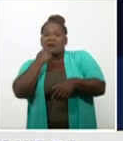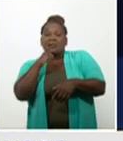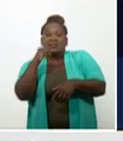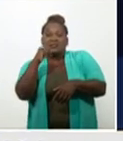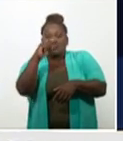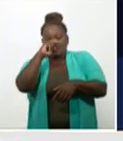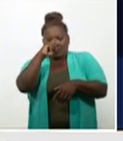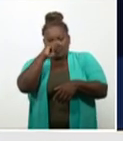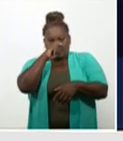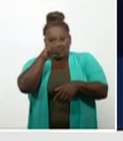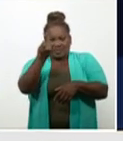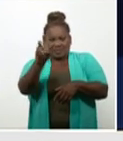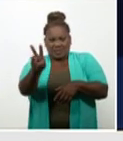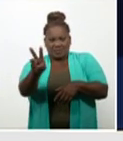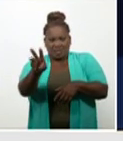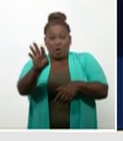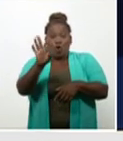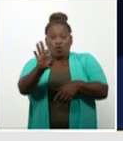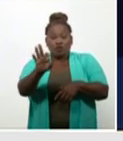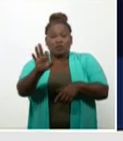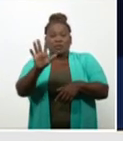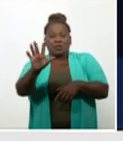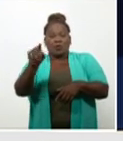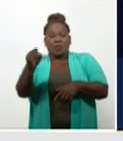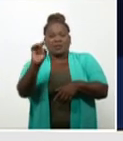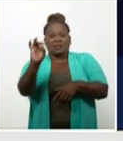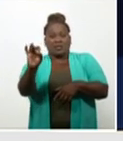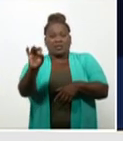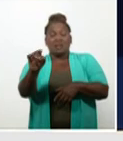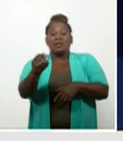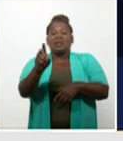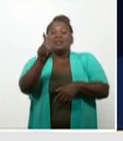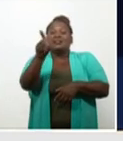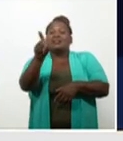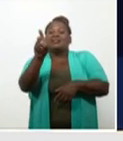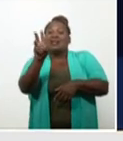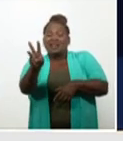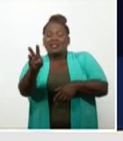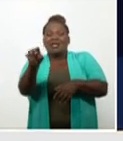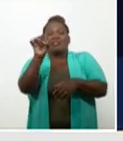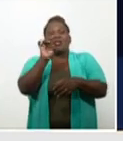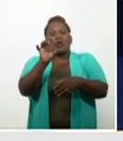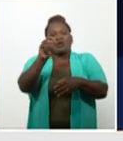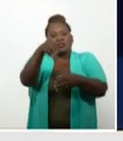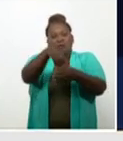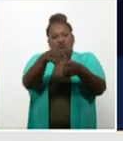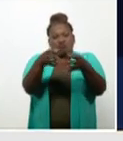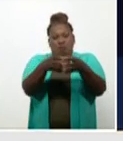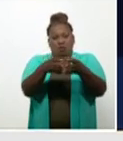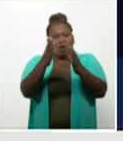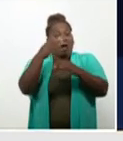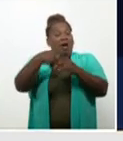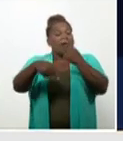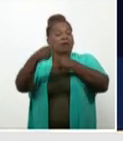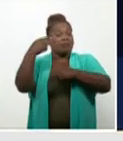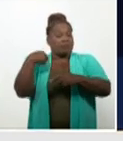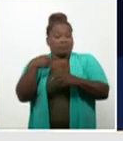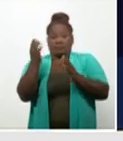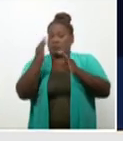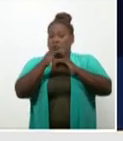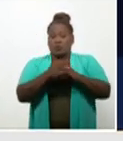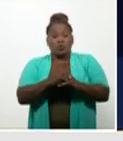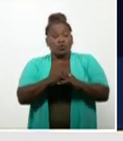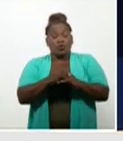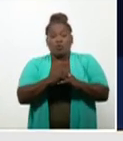es el 85,7%, 13 de los 15. No se diagnosticó en el día de ayer ningún